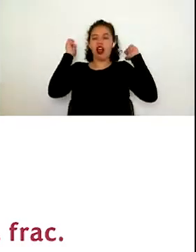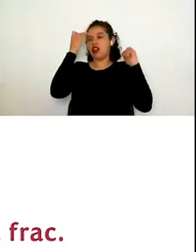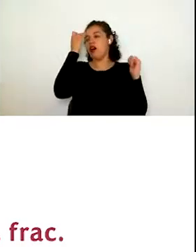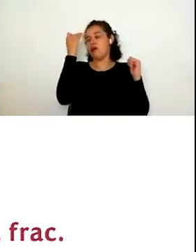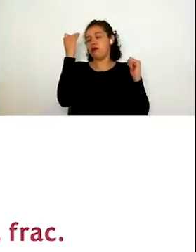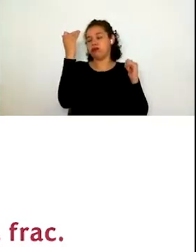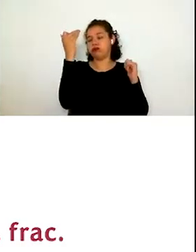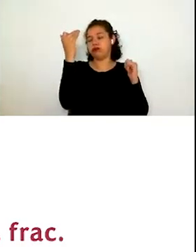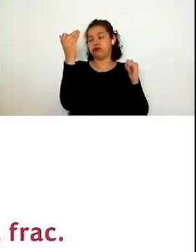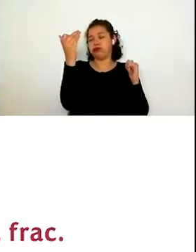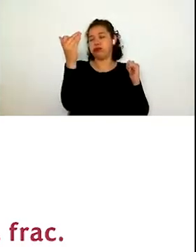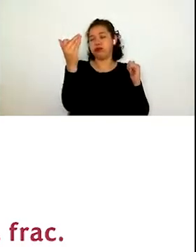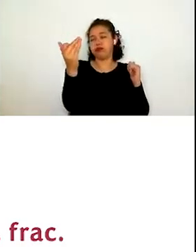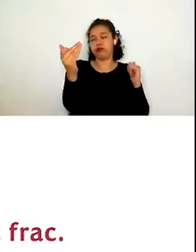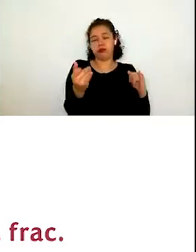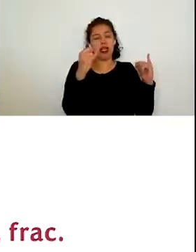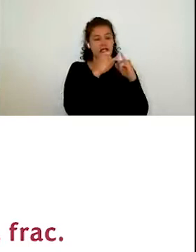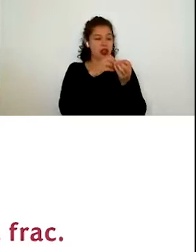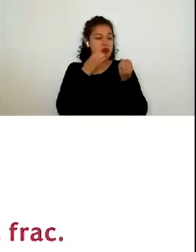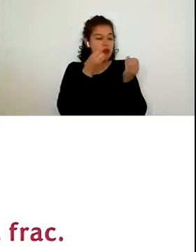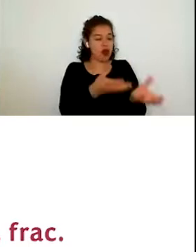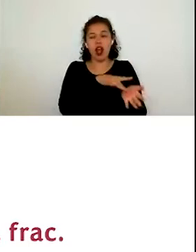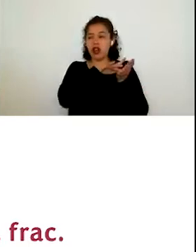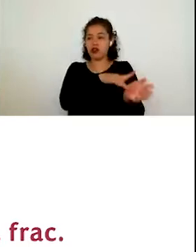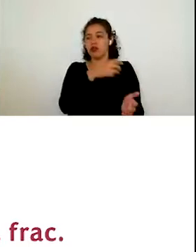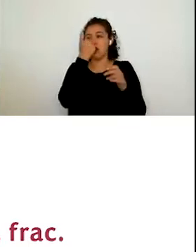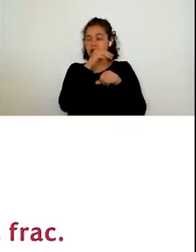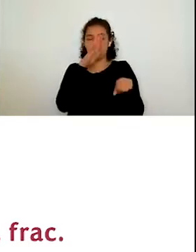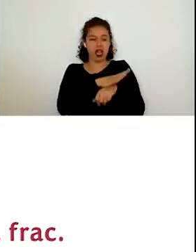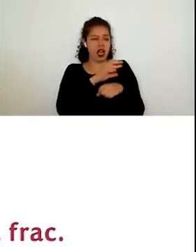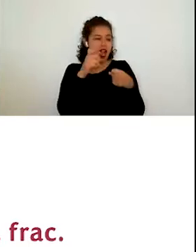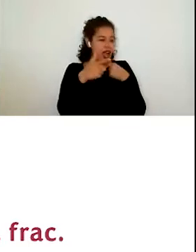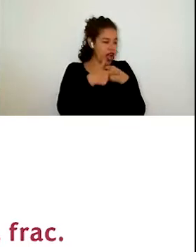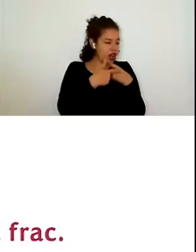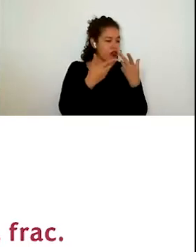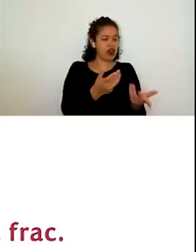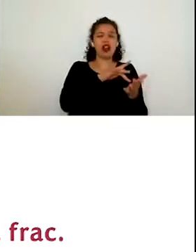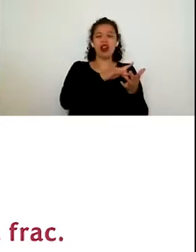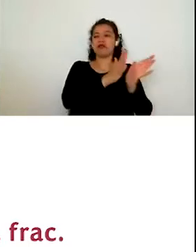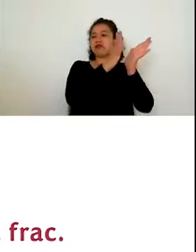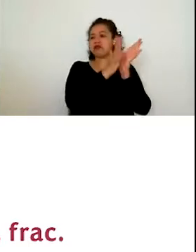les esté ayudando a la institución, a la administración de los bienes,